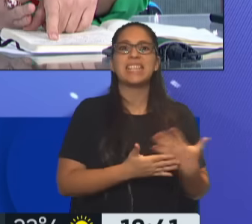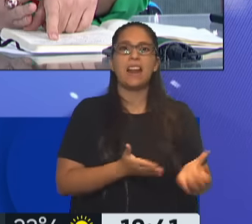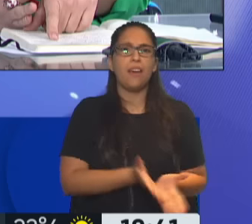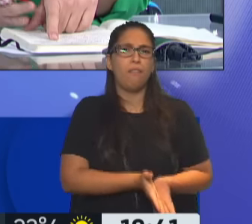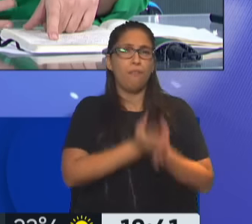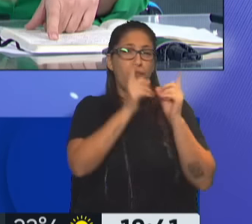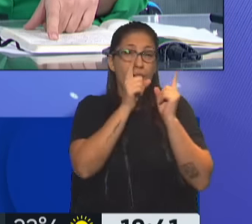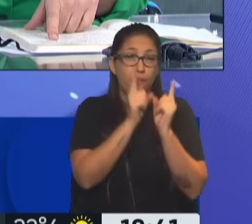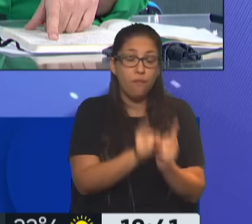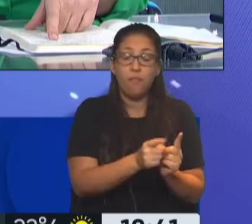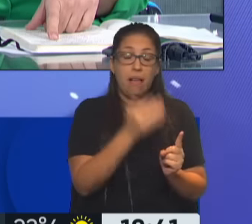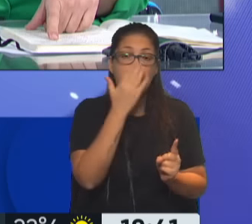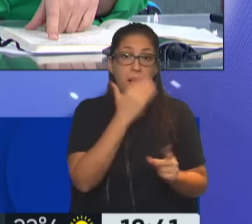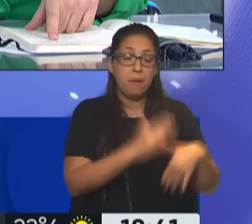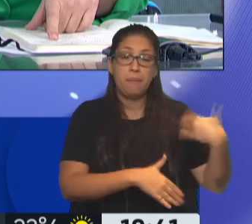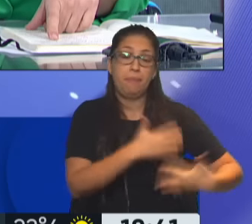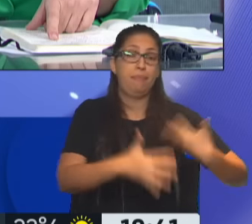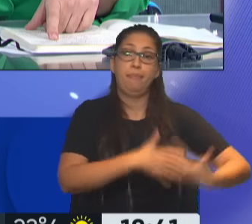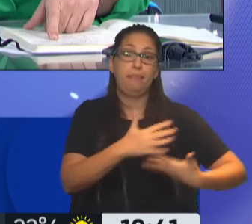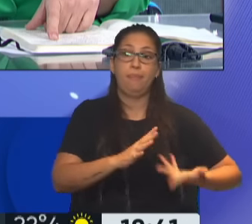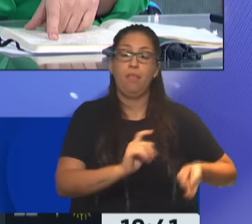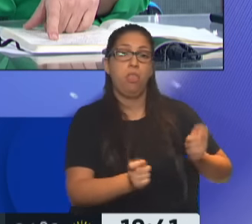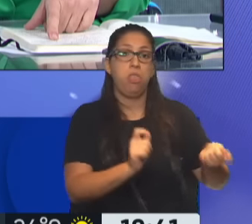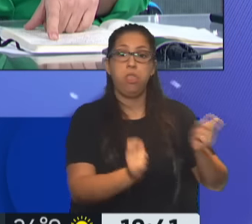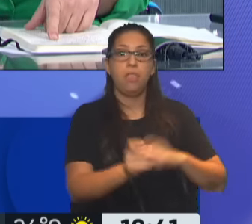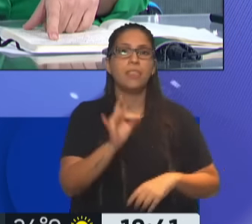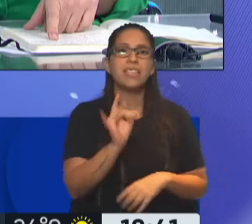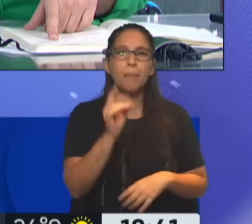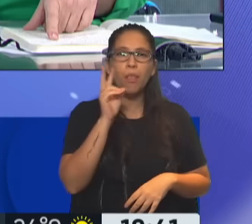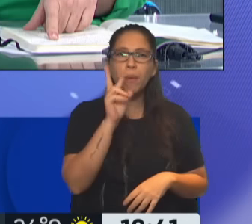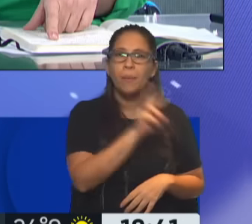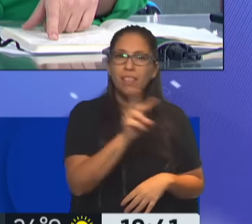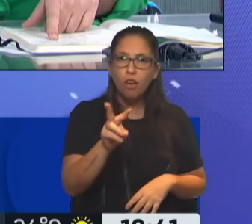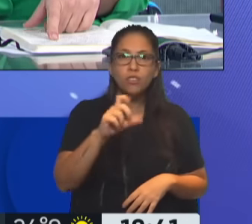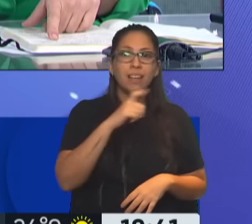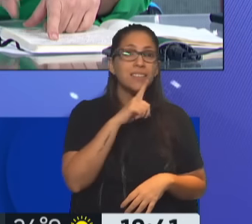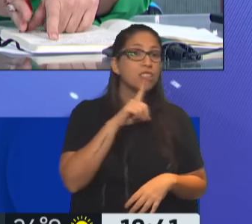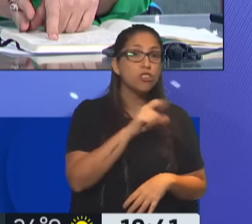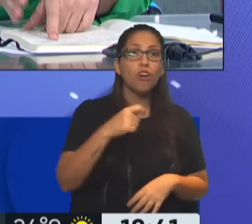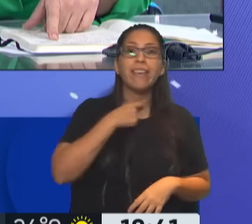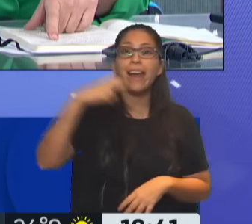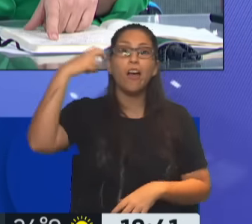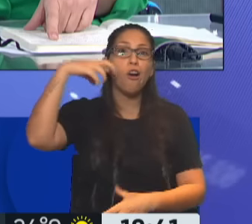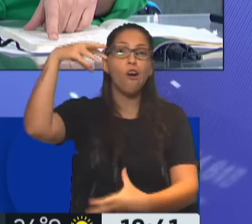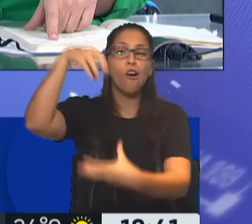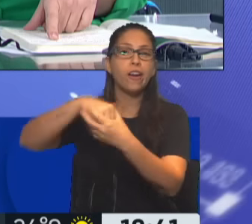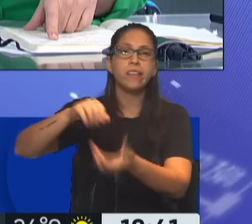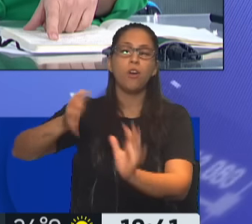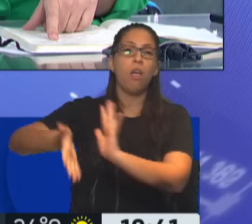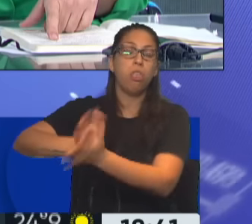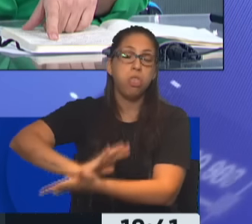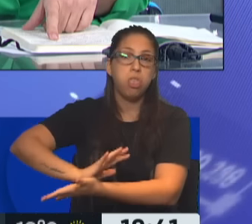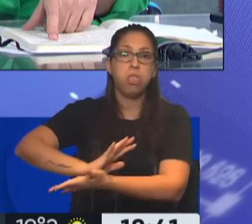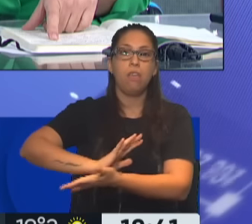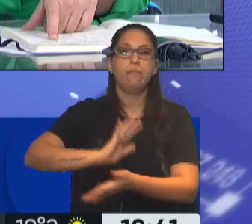pocos minutos después de esa fecha, en diciembre del 2022, cuando Castillo intenta disolver el Congreso, lo acusan de autogolpe y